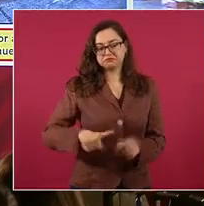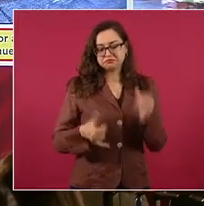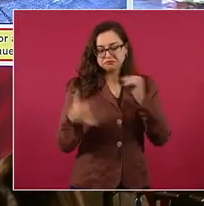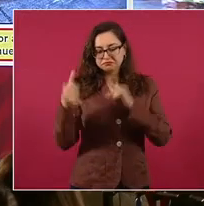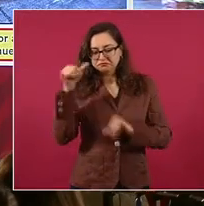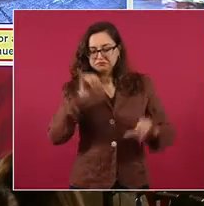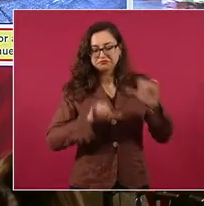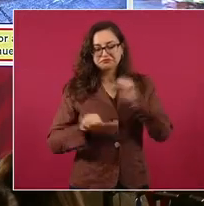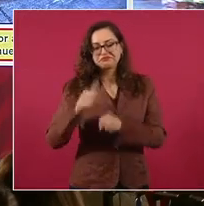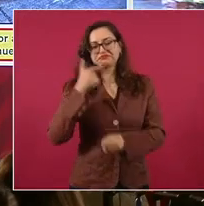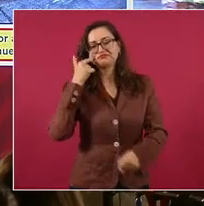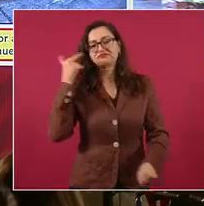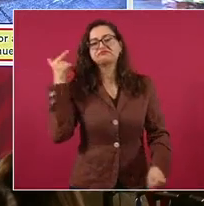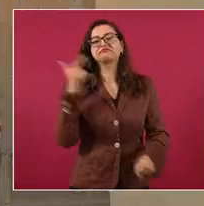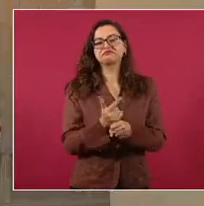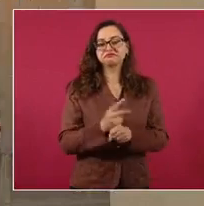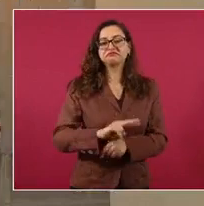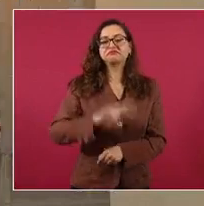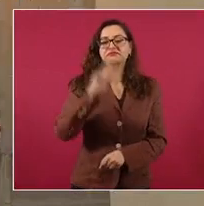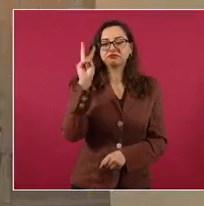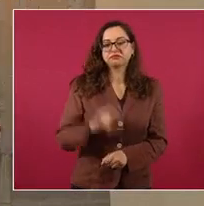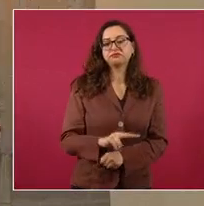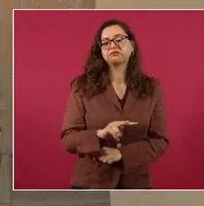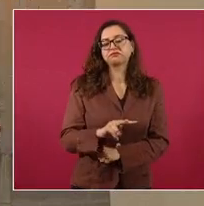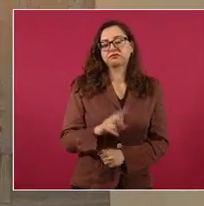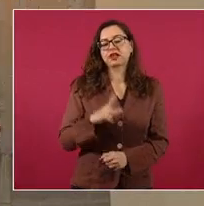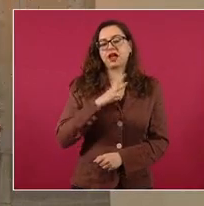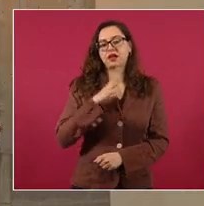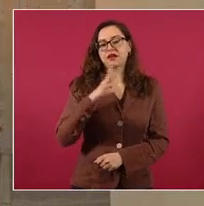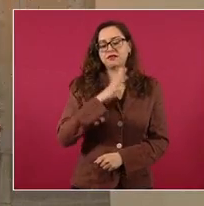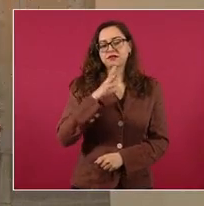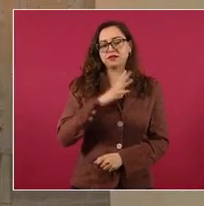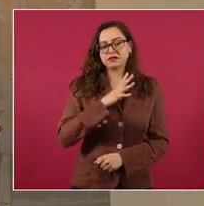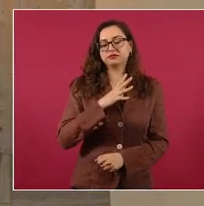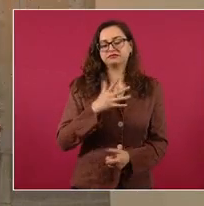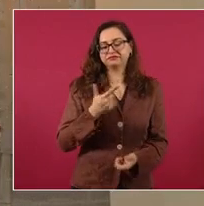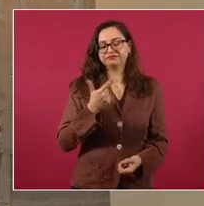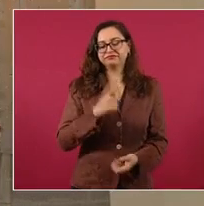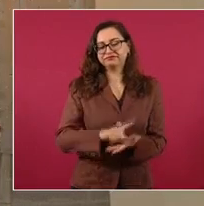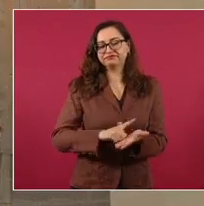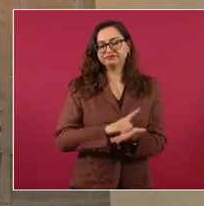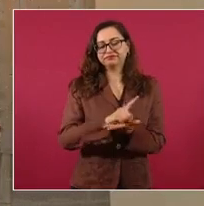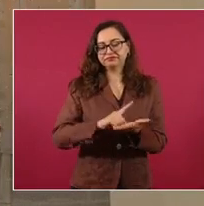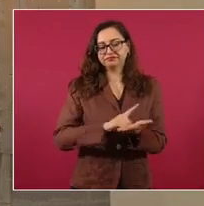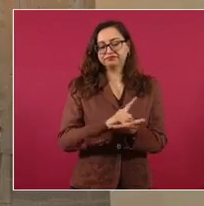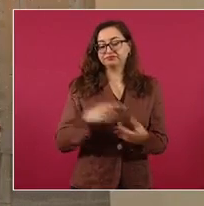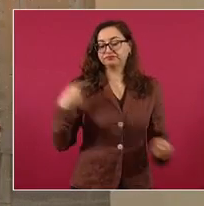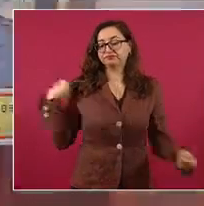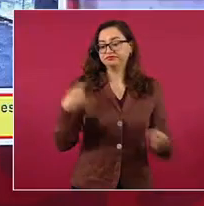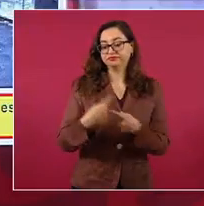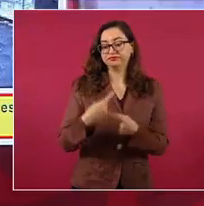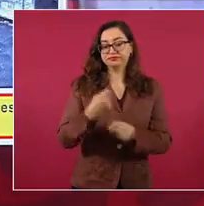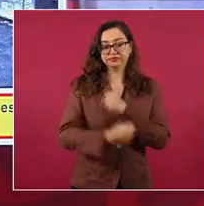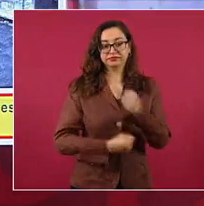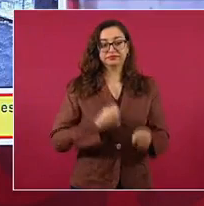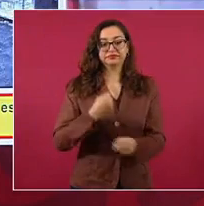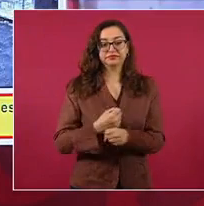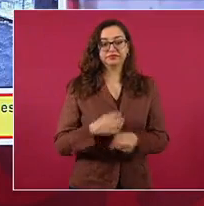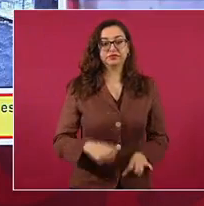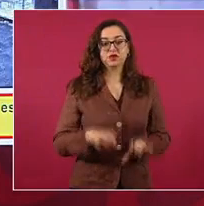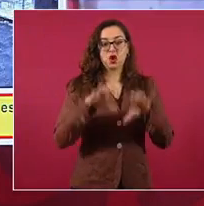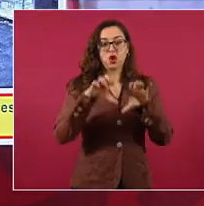esto, la Marina Armada de México ha asegurado en el presente año un total de